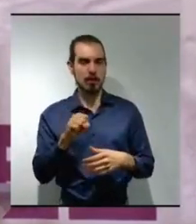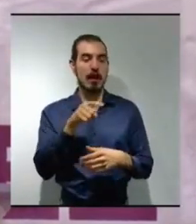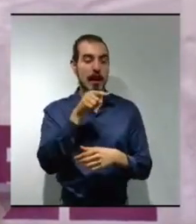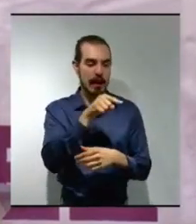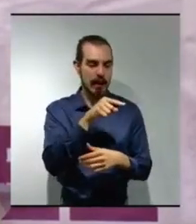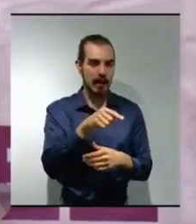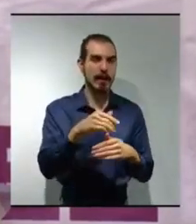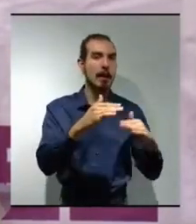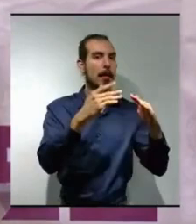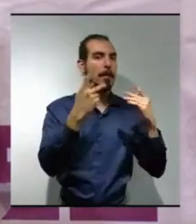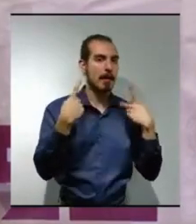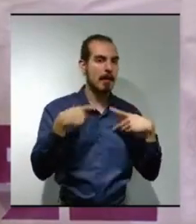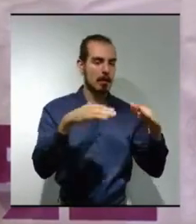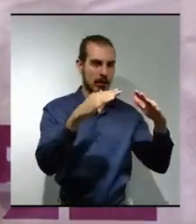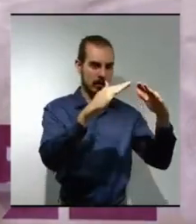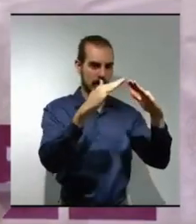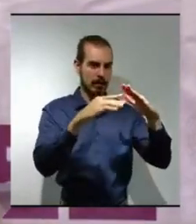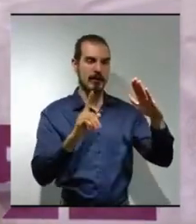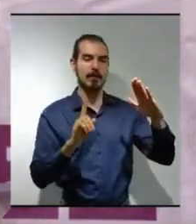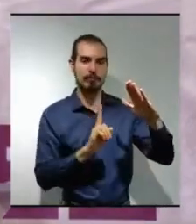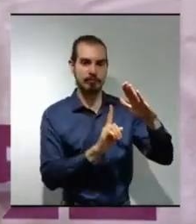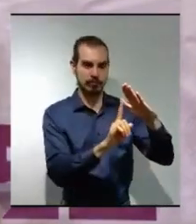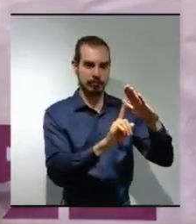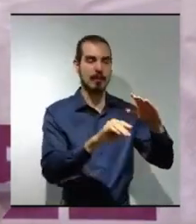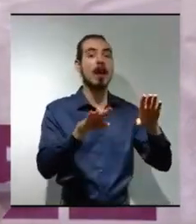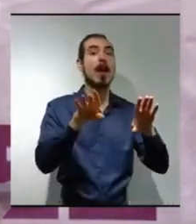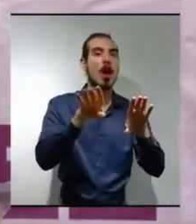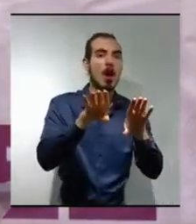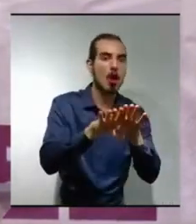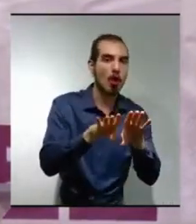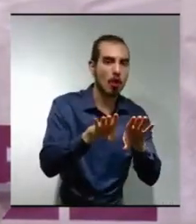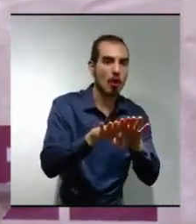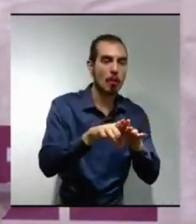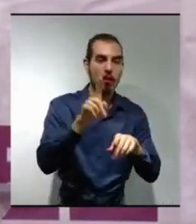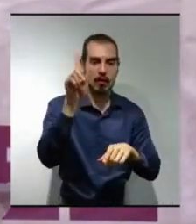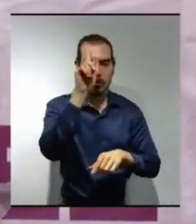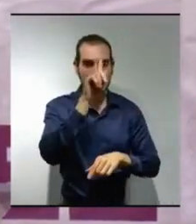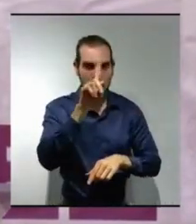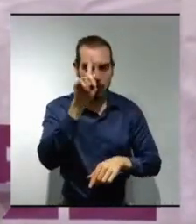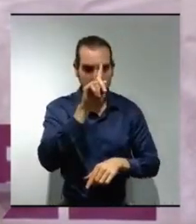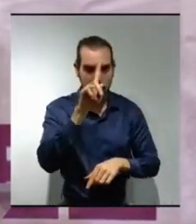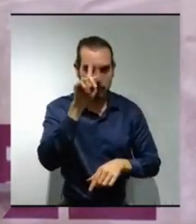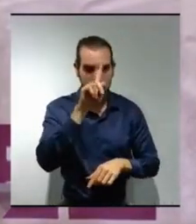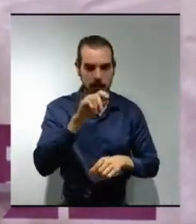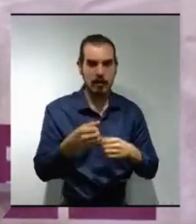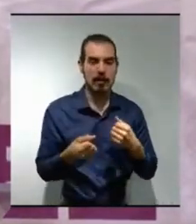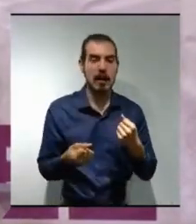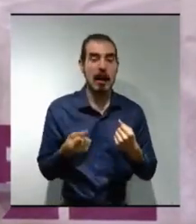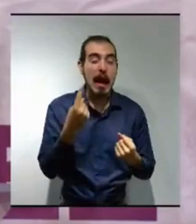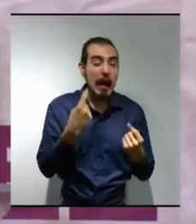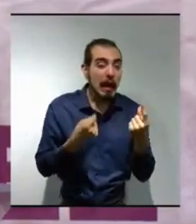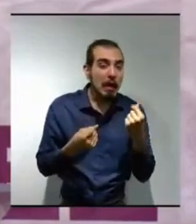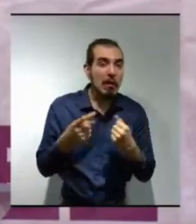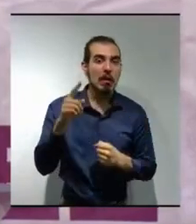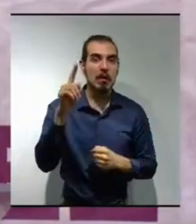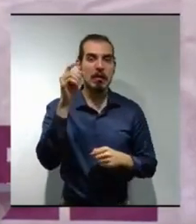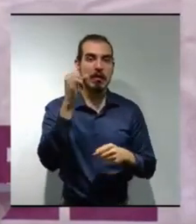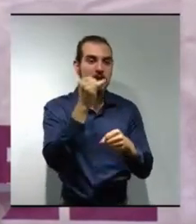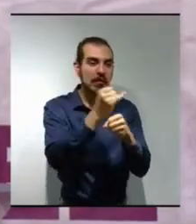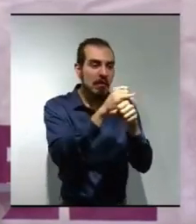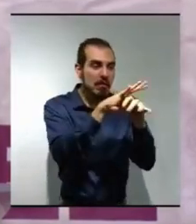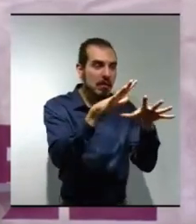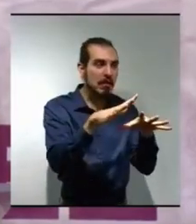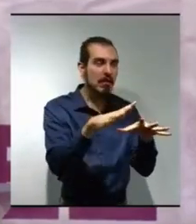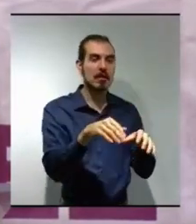que están dentro de las viviendas para asesorarlos. Muchas veces no cuentan con la información necesaria, piensan que por ocupar indebidamente